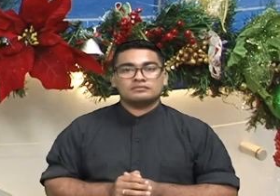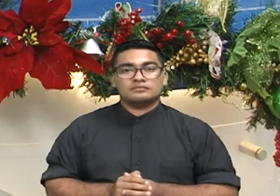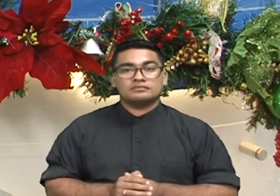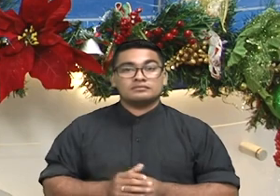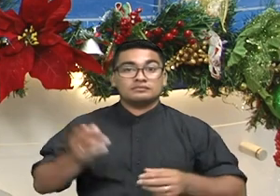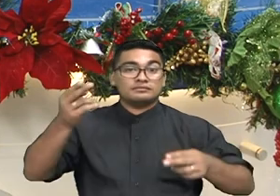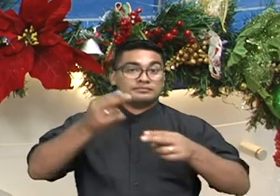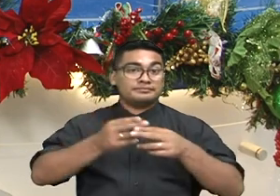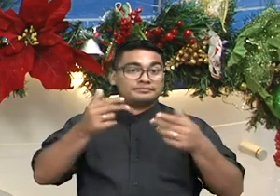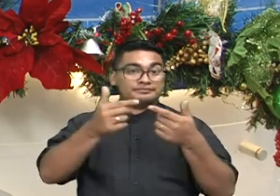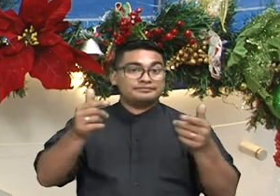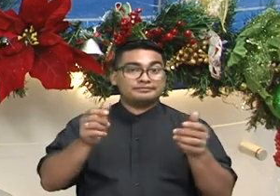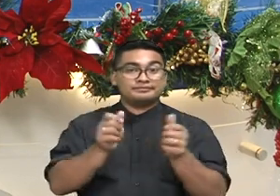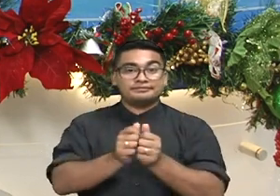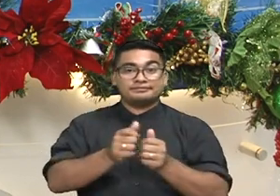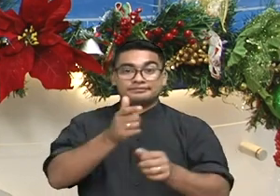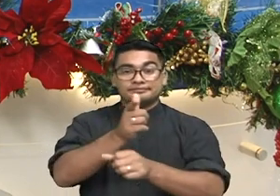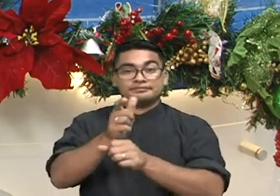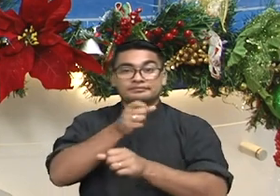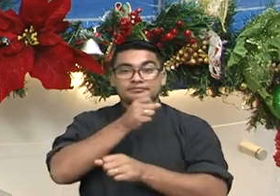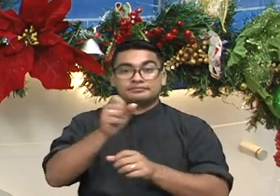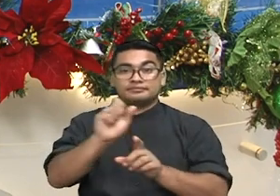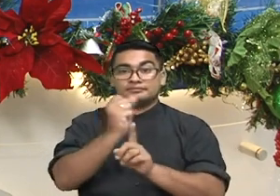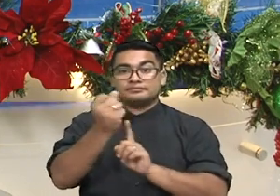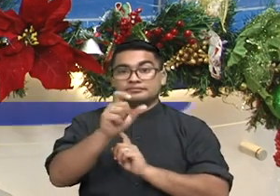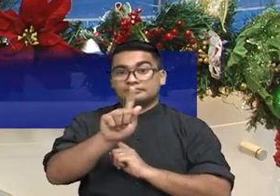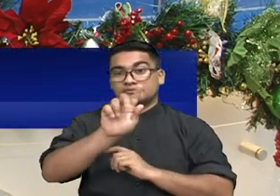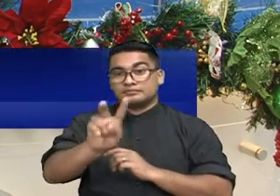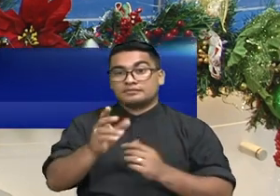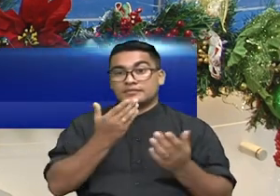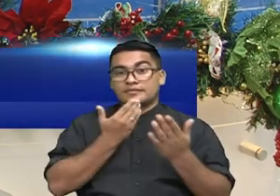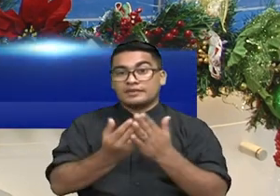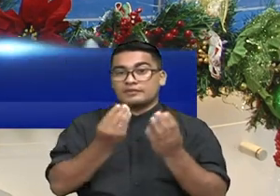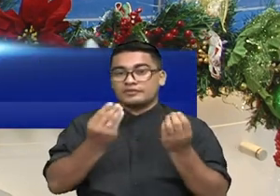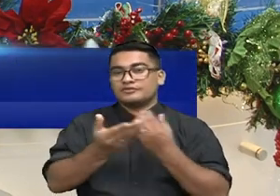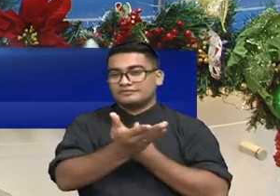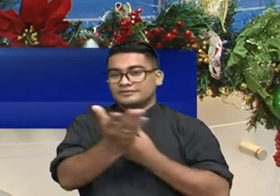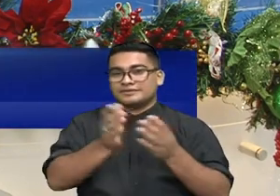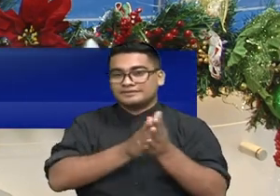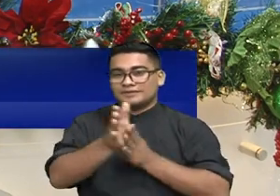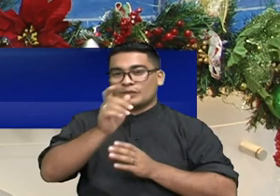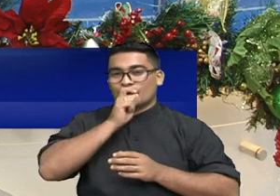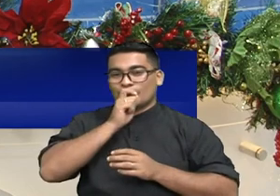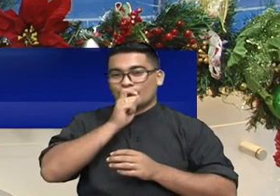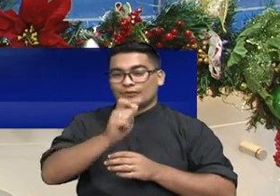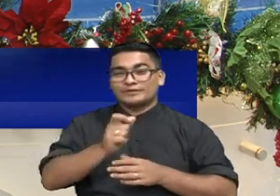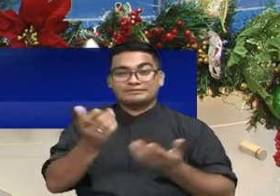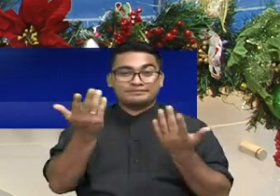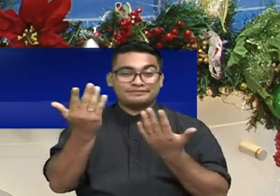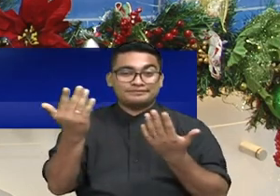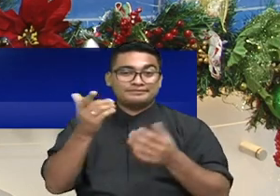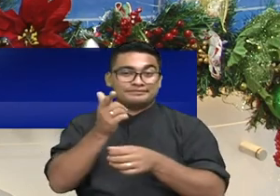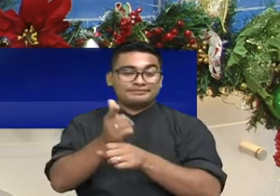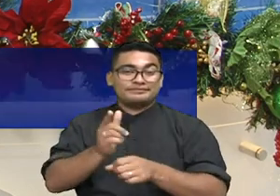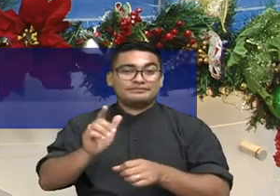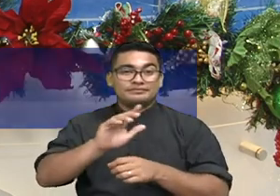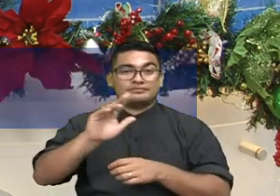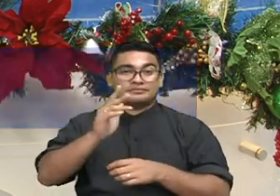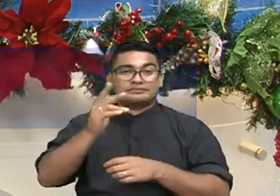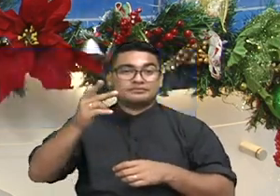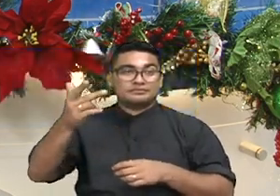A nombre de todo el equipo que hace posible la transmisión de noticias Asamblea TV, le agradecemos su fiel compañía. Le invitamos a que se quede en sintonía del canal